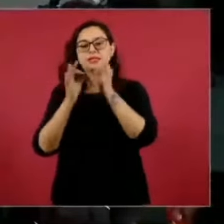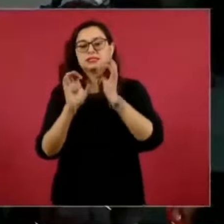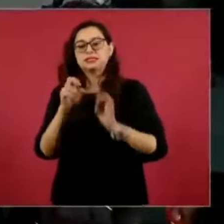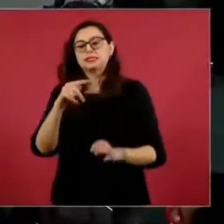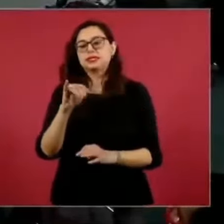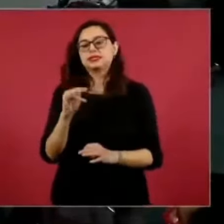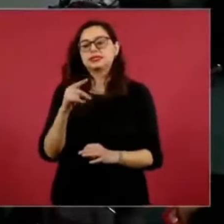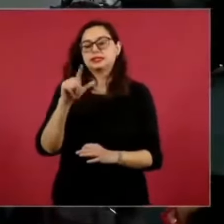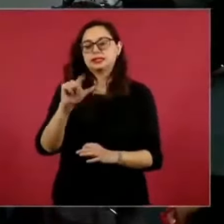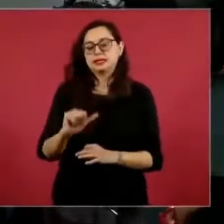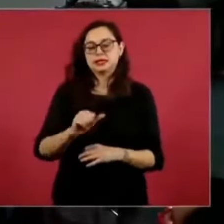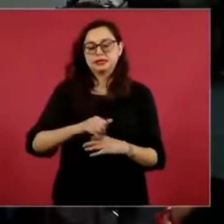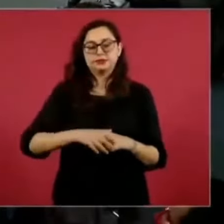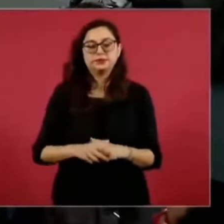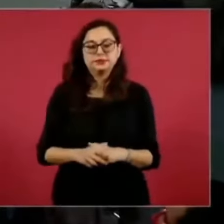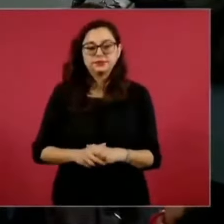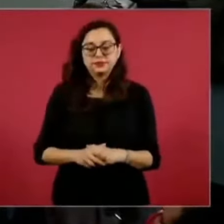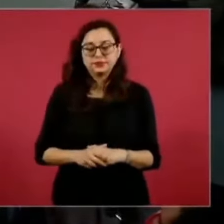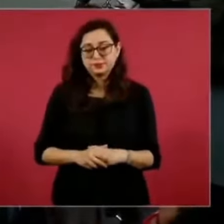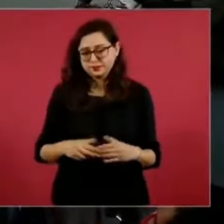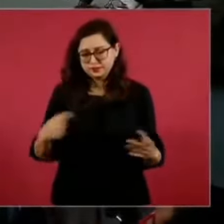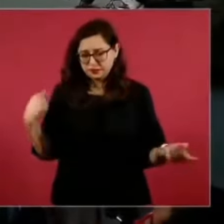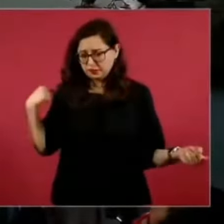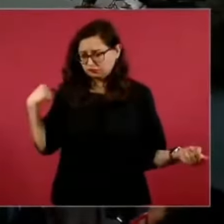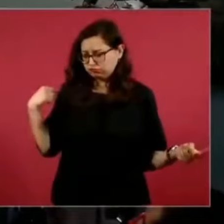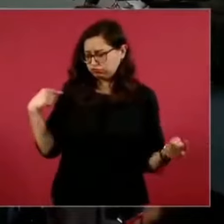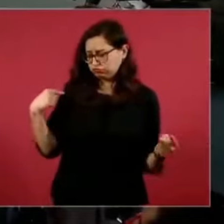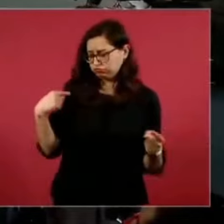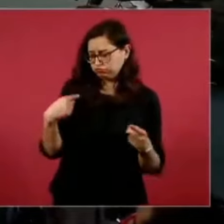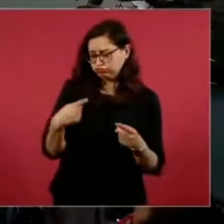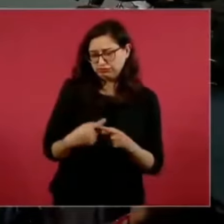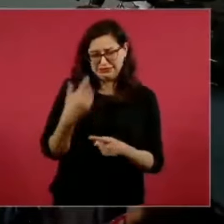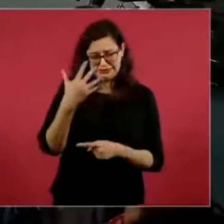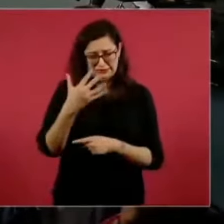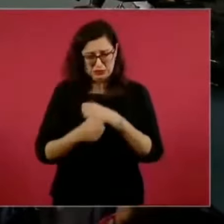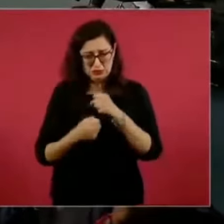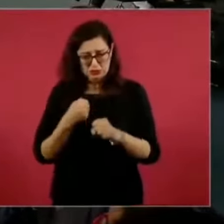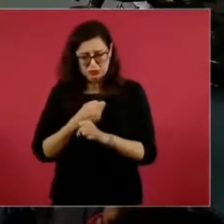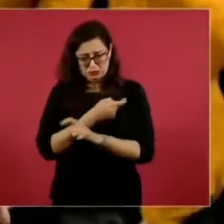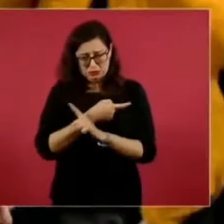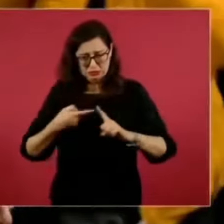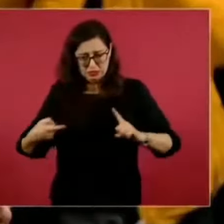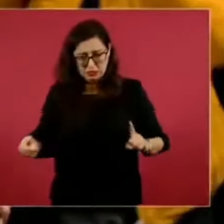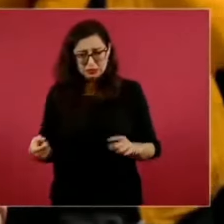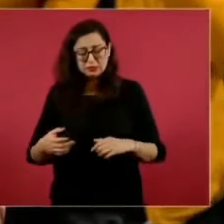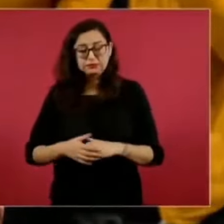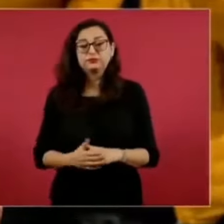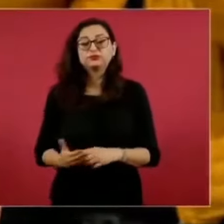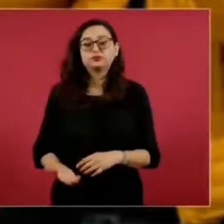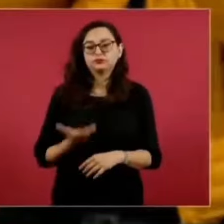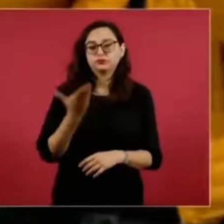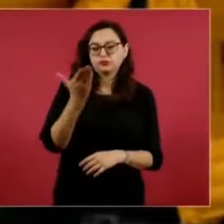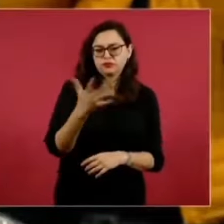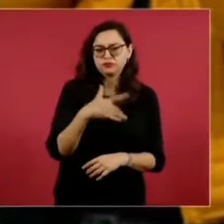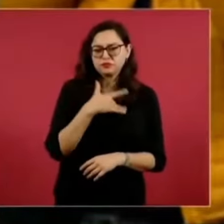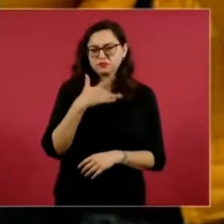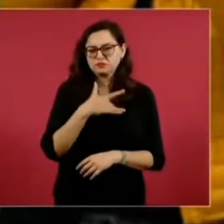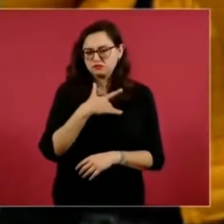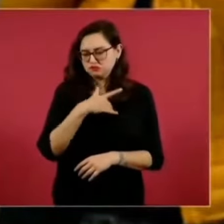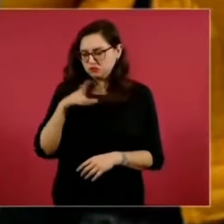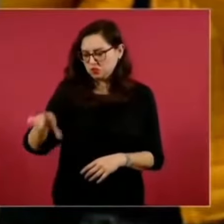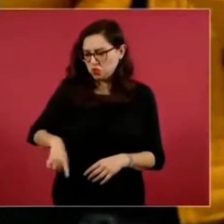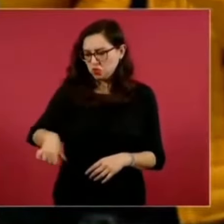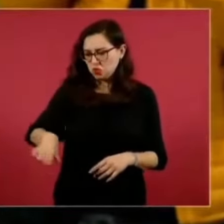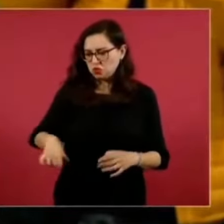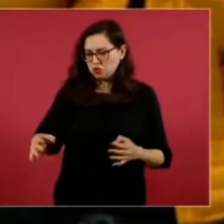Inglaterra presidente a lo largo de su mandato usted ha defendido los principios de integridad en el servicio público